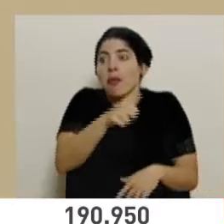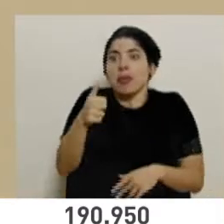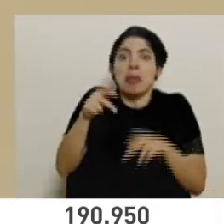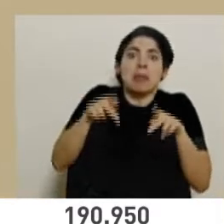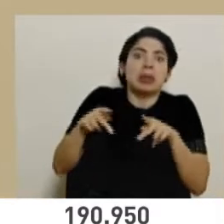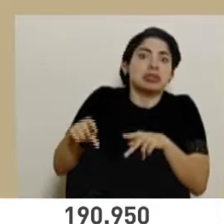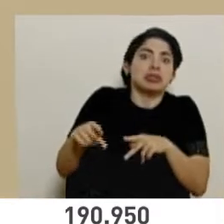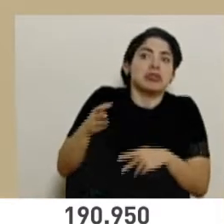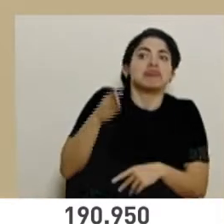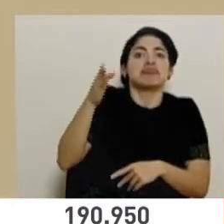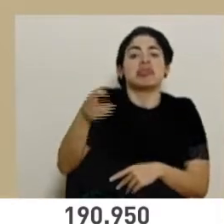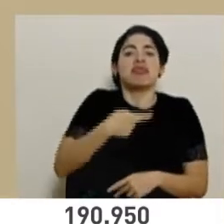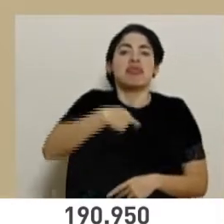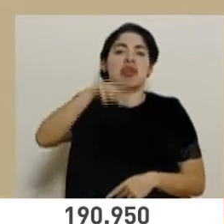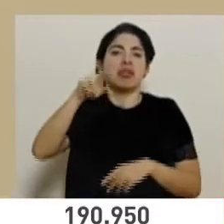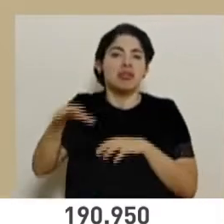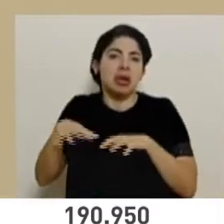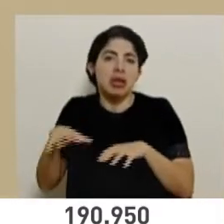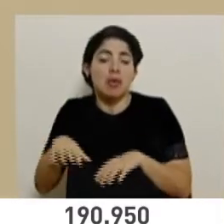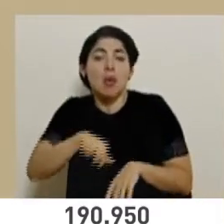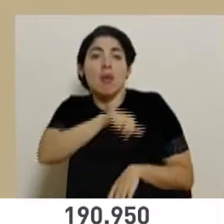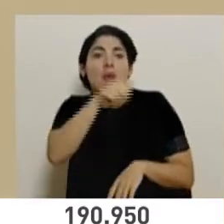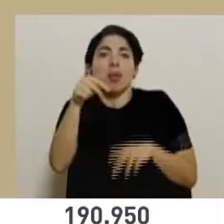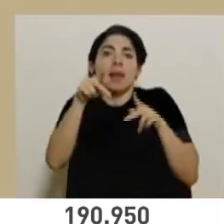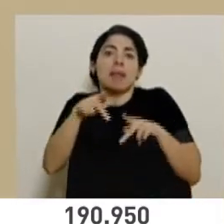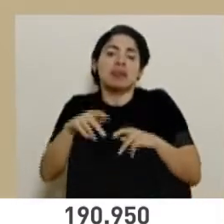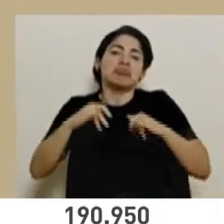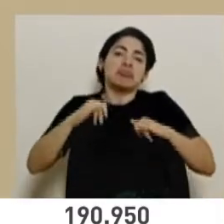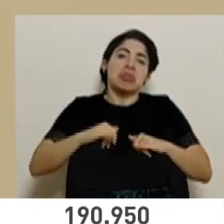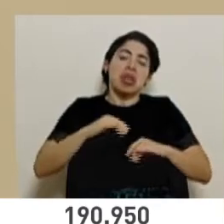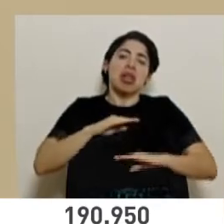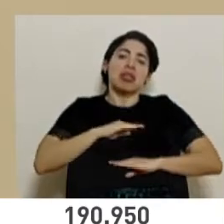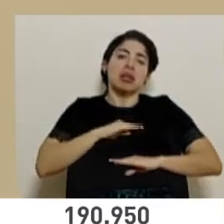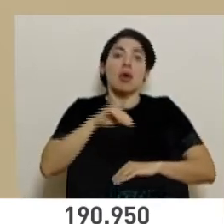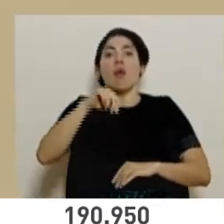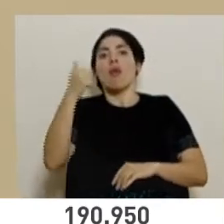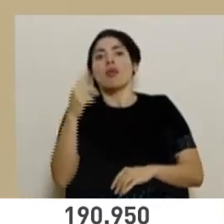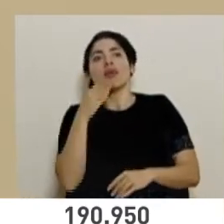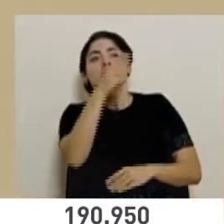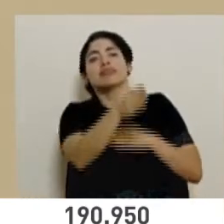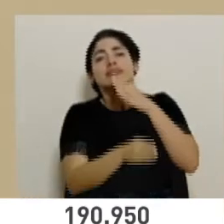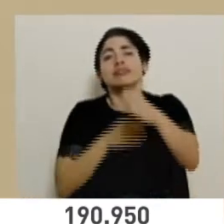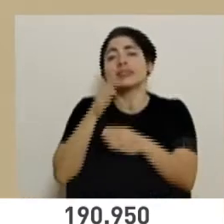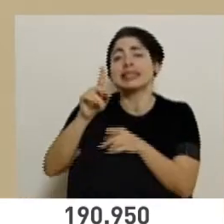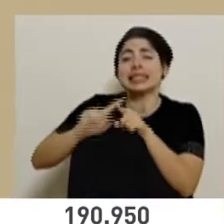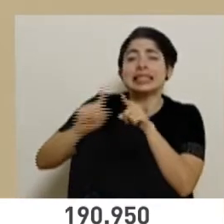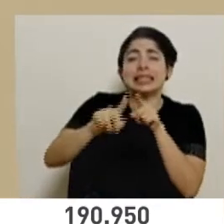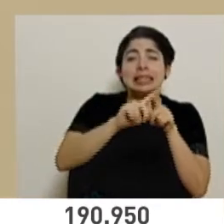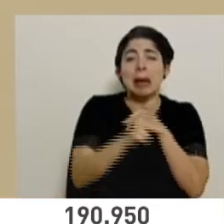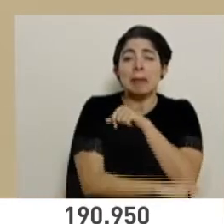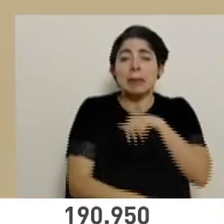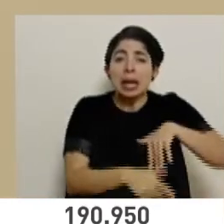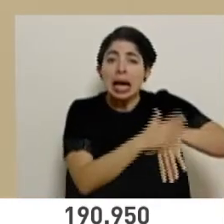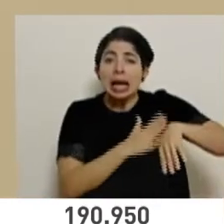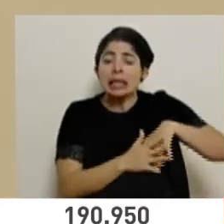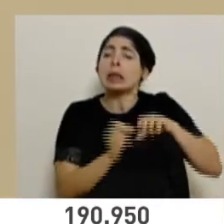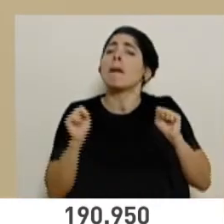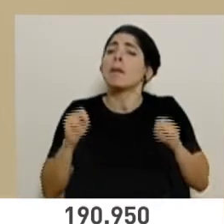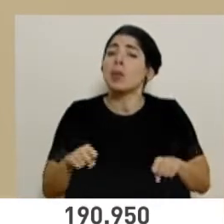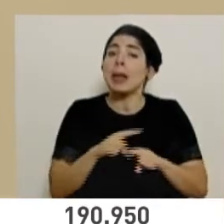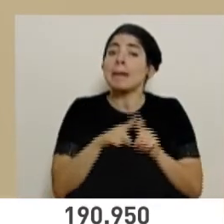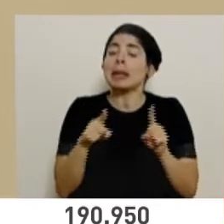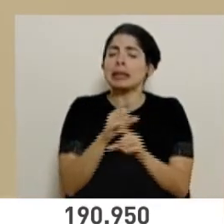personas asistirán a actos religiosos, otras personas descansarán, se movilizarán a diversas zonas del país. Lo podemos hacer, pero